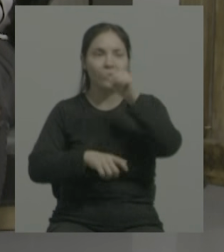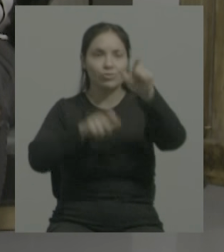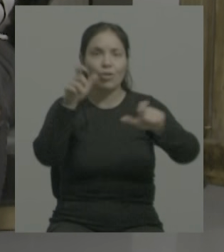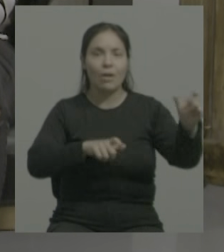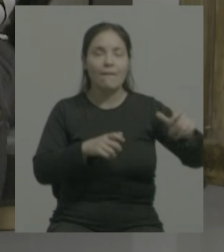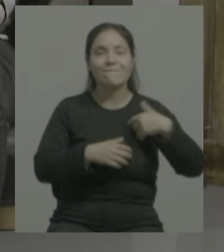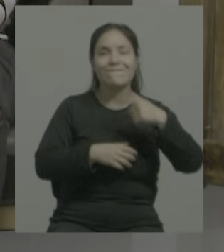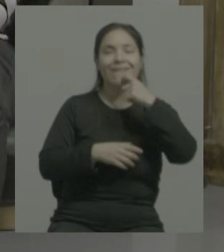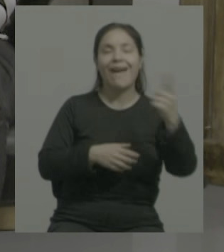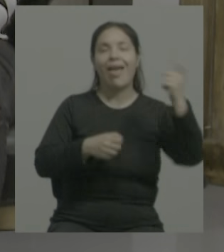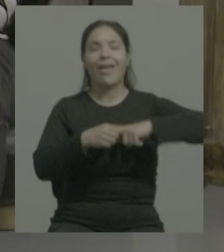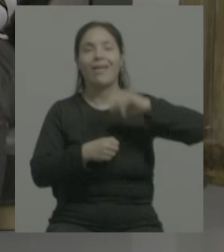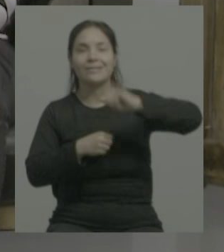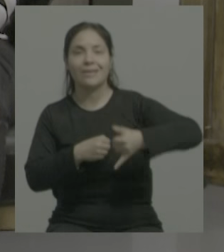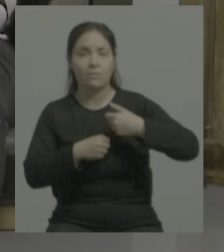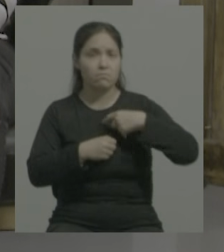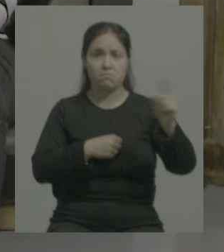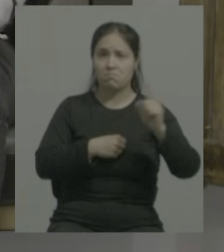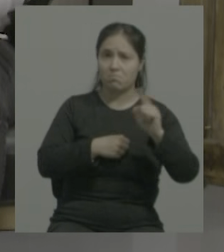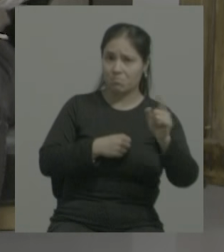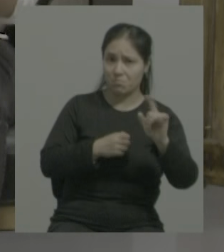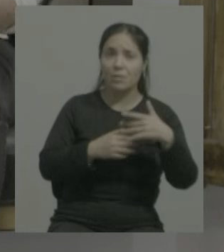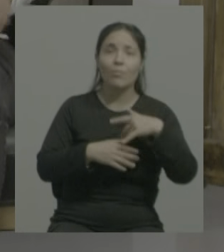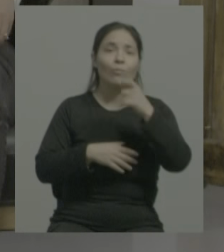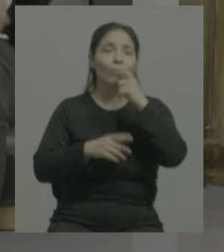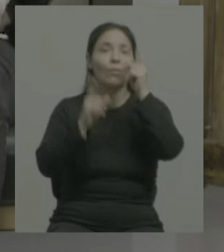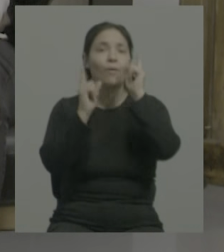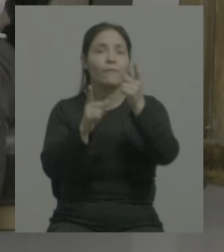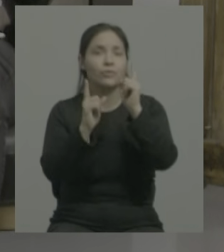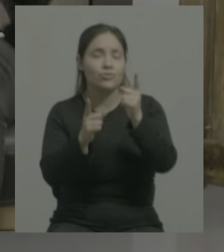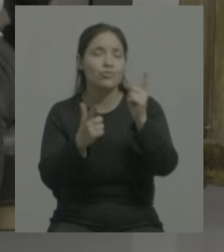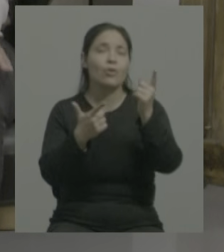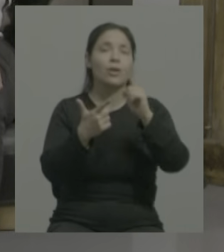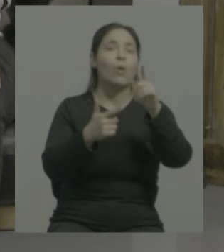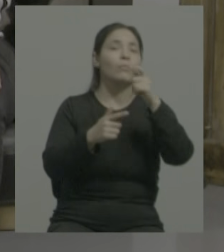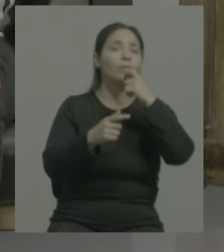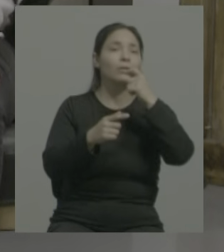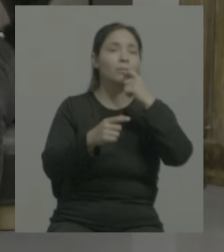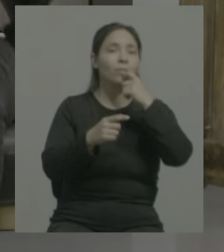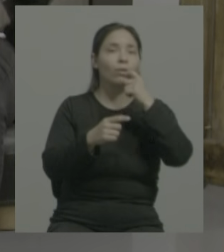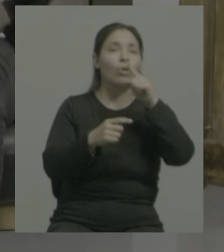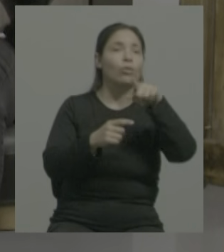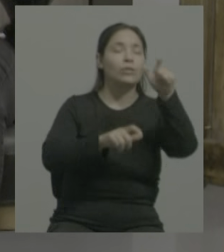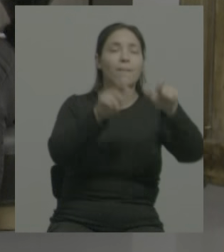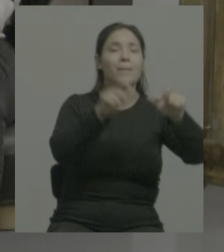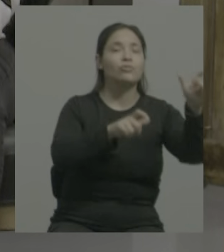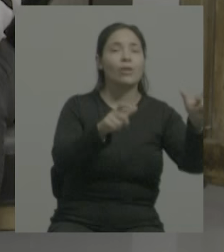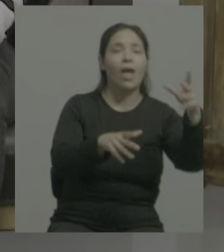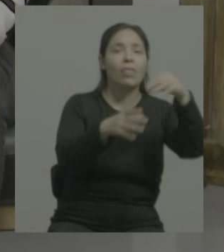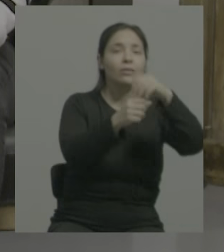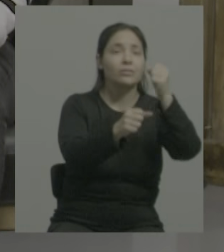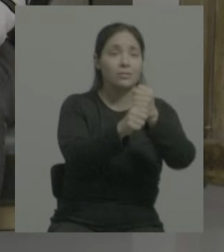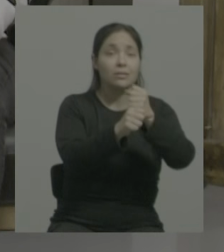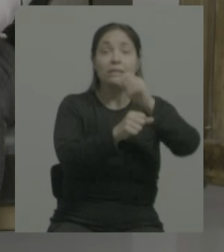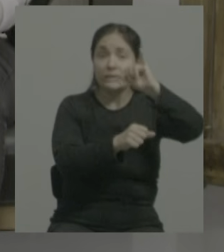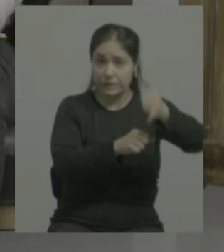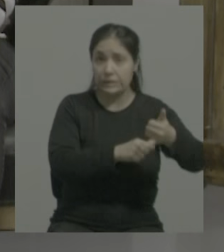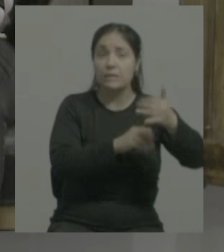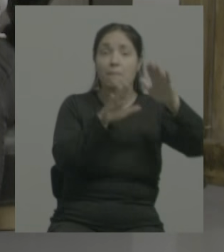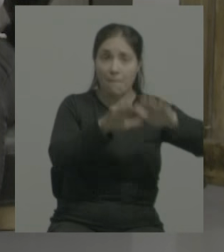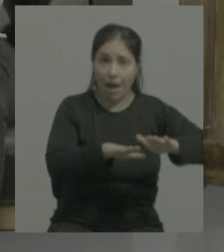De hecho, hay muchos profes o personal de apoyo académico que te dice, obviamente que estamos de acuerdo con el